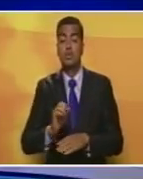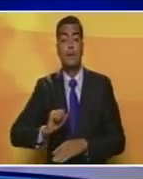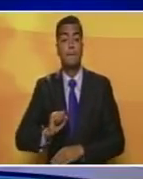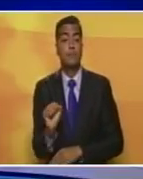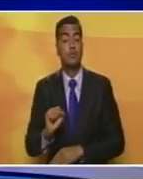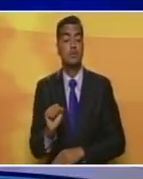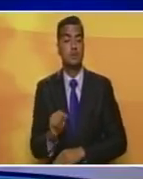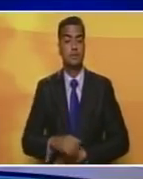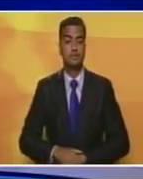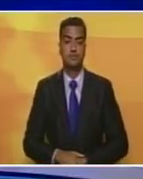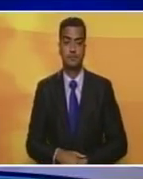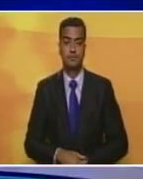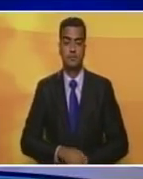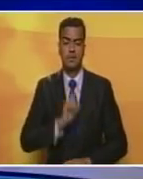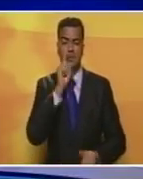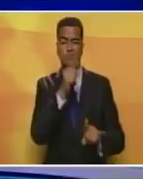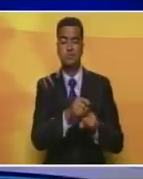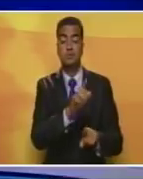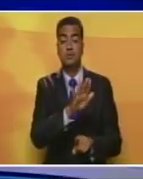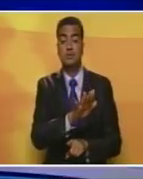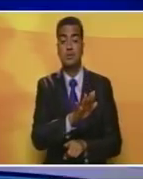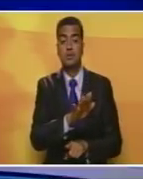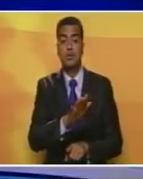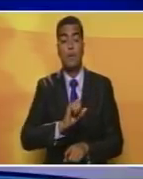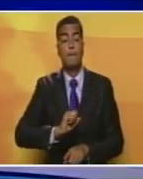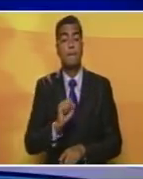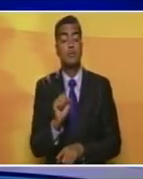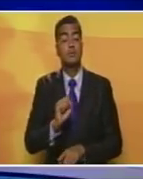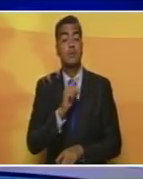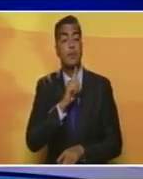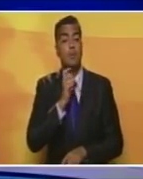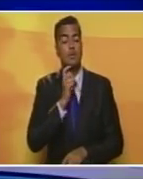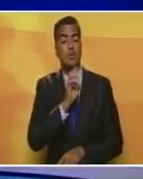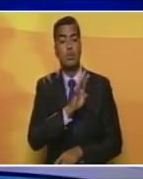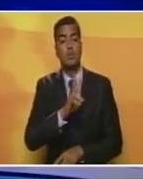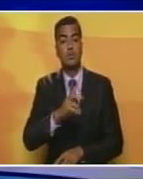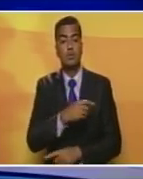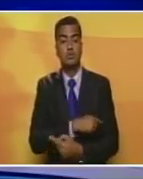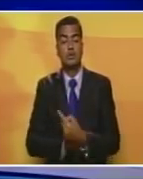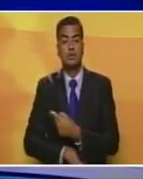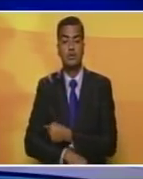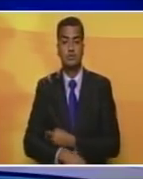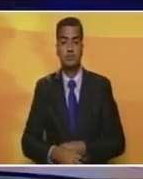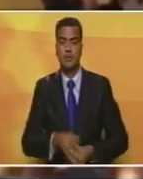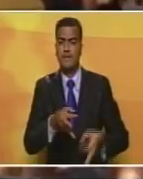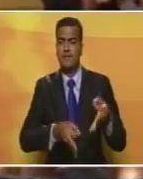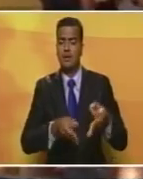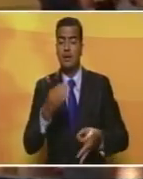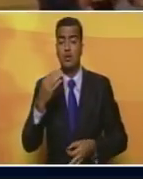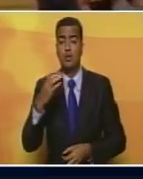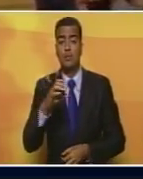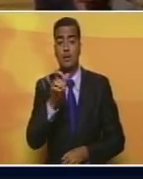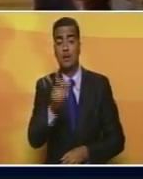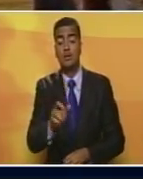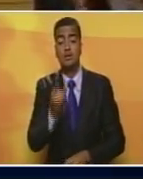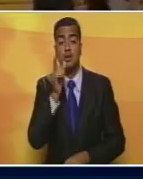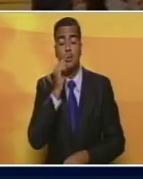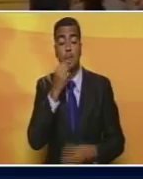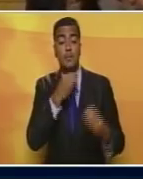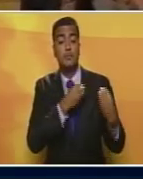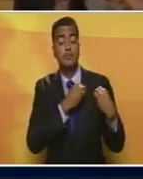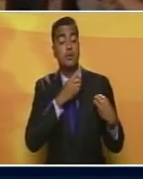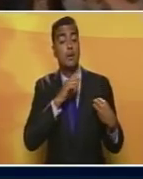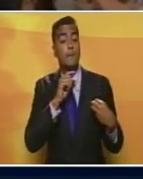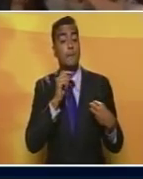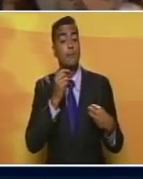Amigos, comenzamos nuestro recorrido internacional en Colombia, donde un juez decidió enviar a la cárcel a Cristian Bellón, presunto autor material